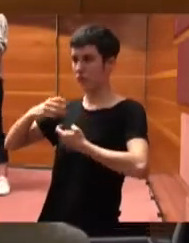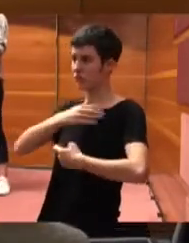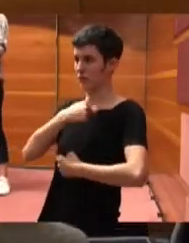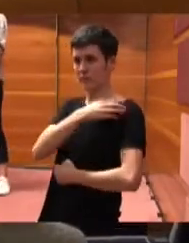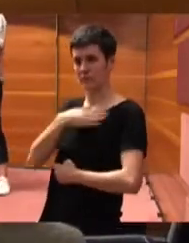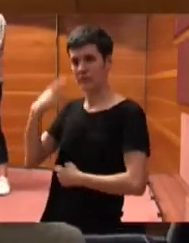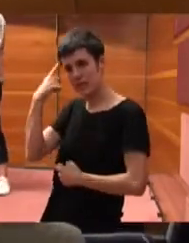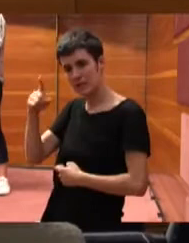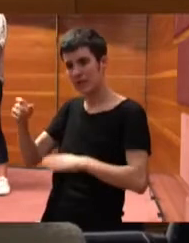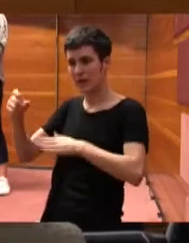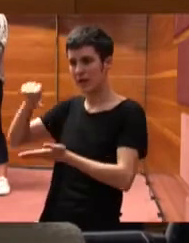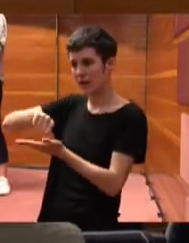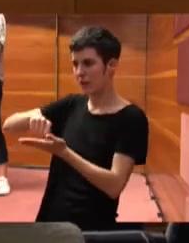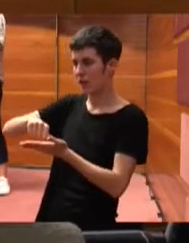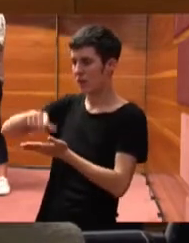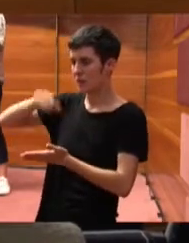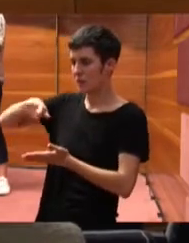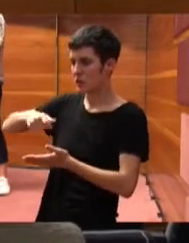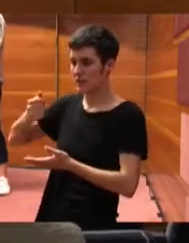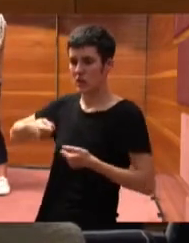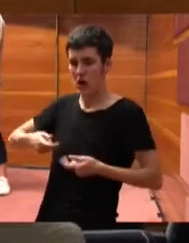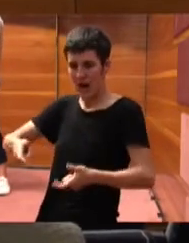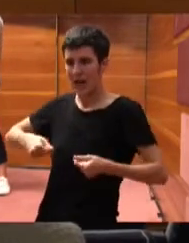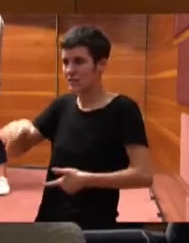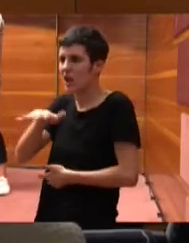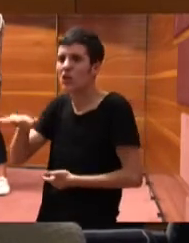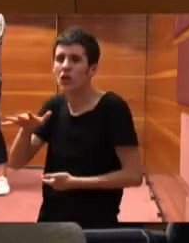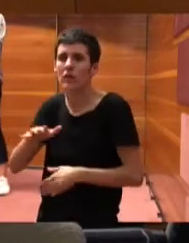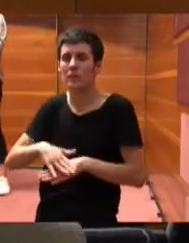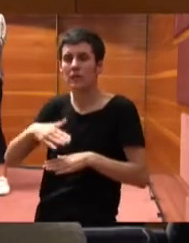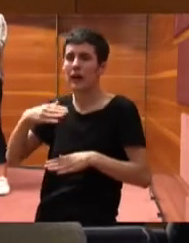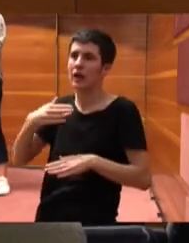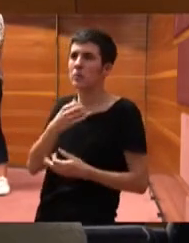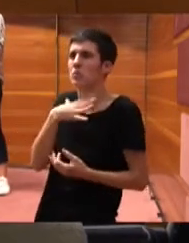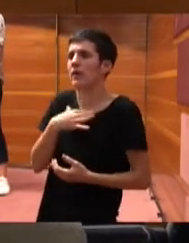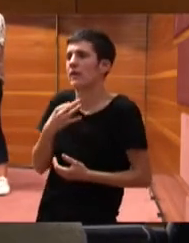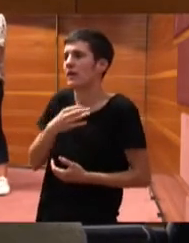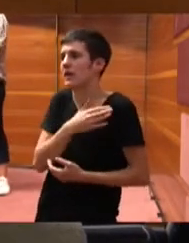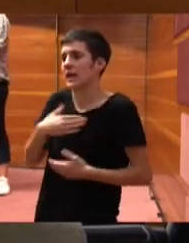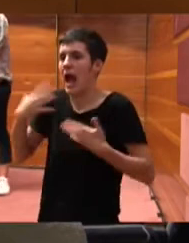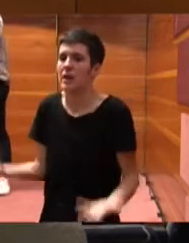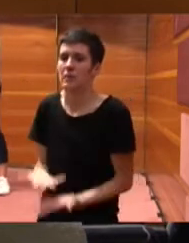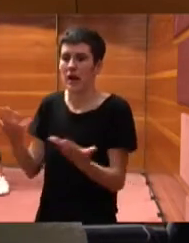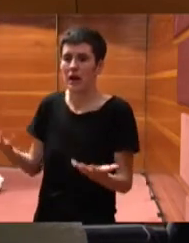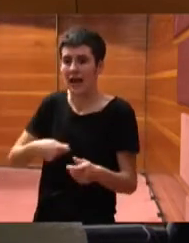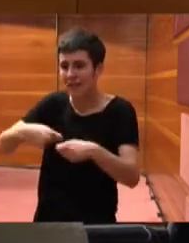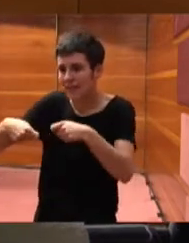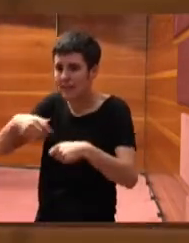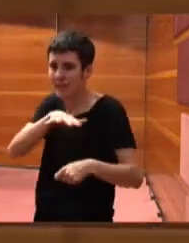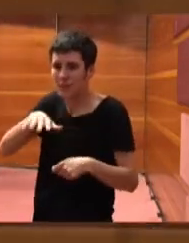el dinero en Vitoria para saber si había que potenciar el comercio de barrio, qué iniciativas poder hacer, tal, para todo eso, ¿vale?